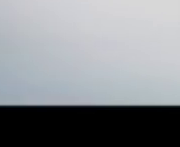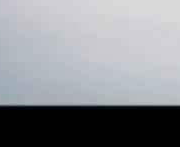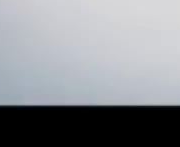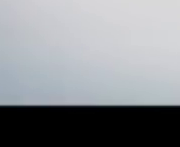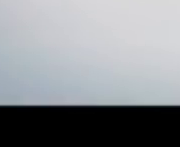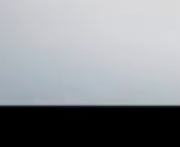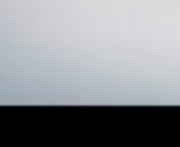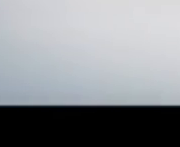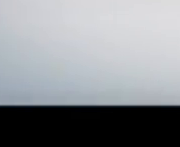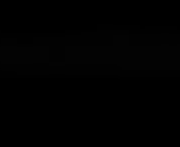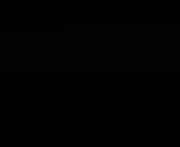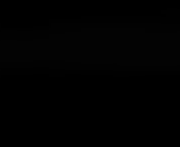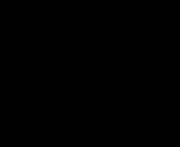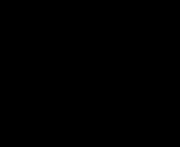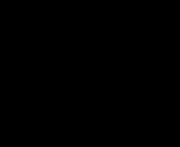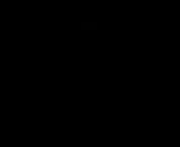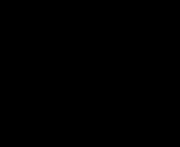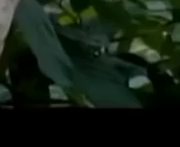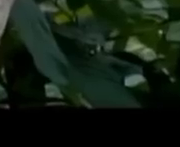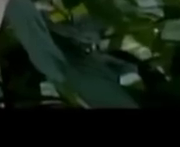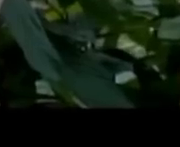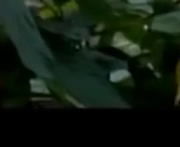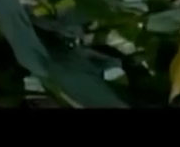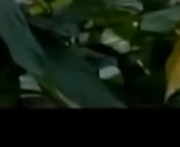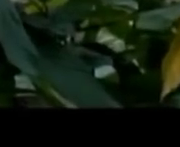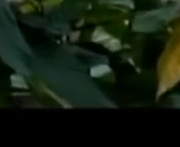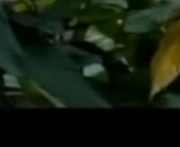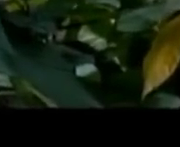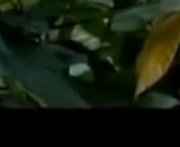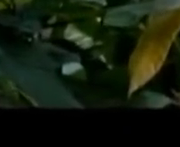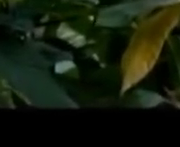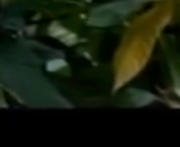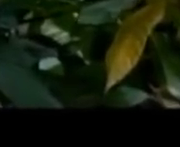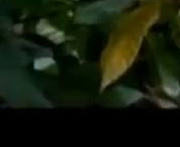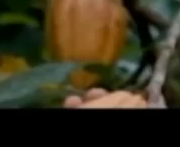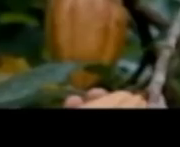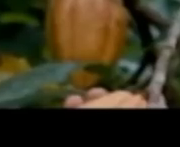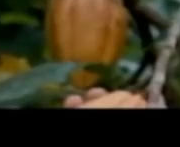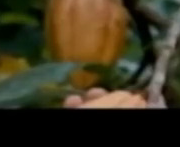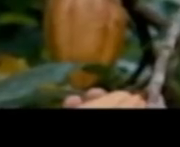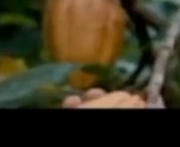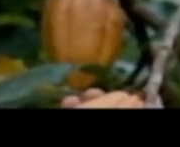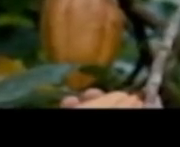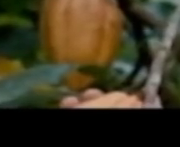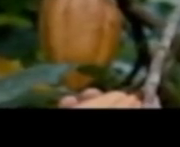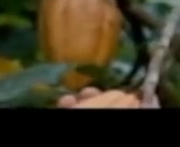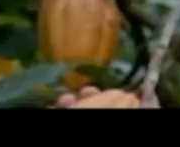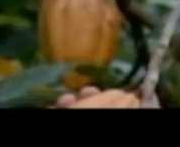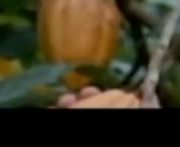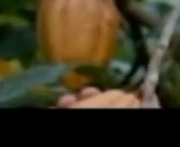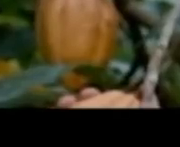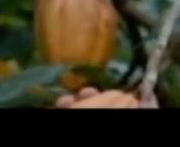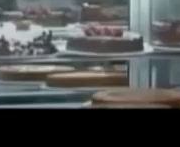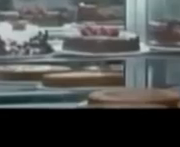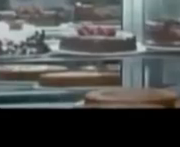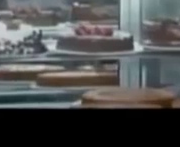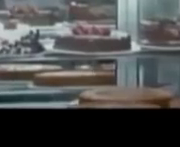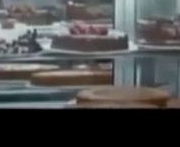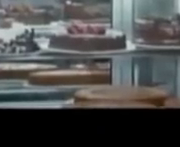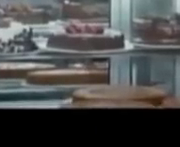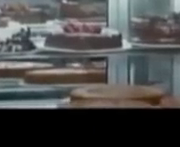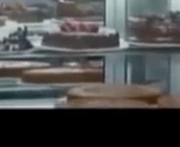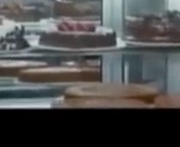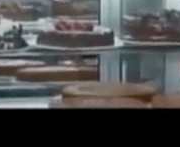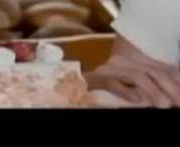sol. Total Block de Yanbal. Este 4 de febrero acude a las urnas. Todos tenemos un compromiso con la nación. Con tu